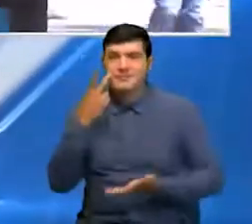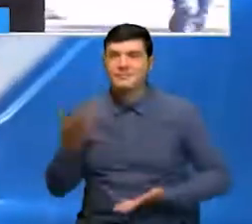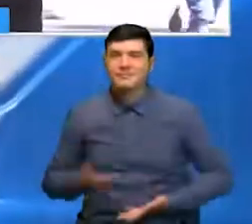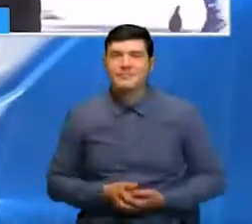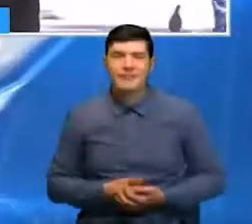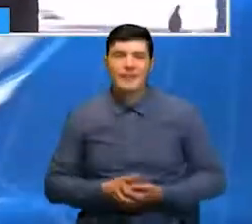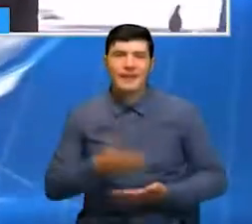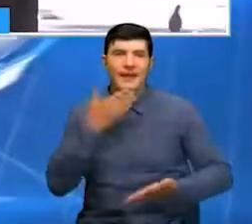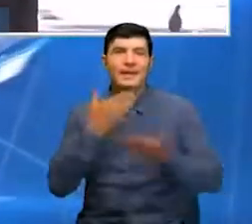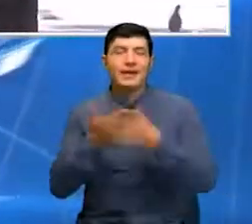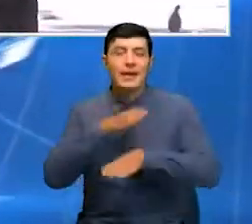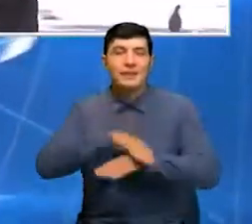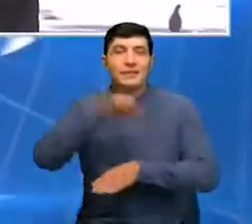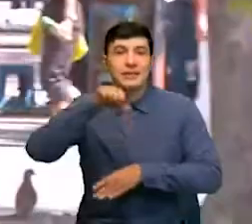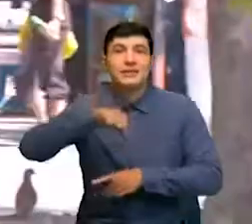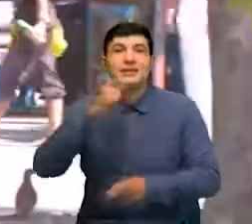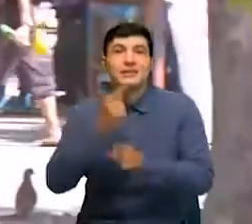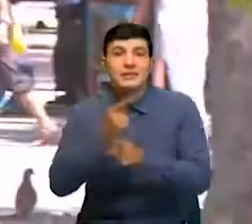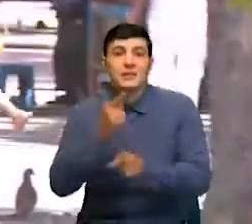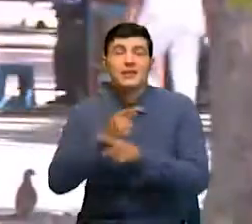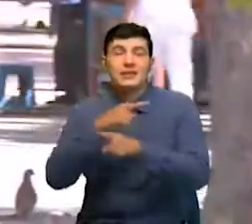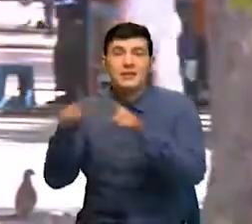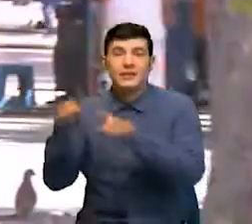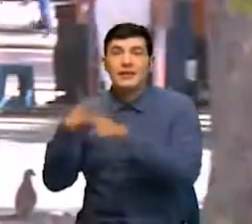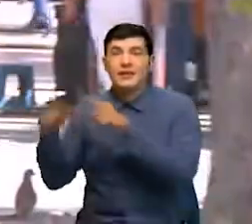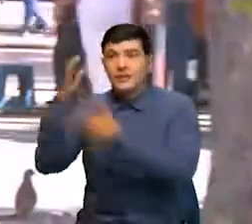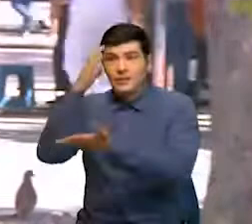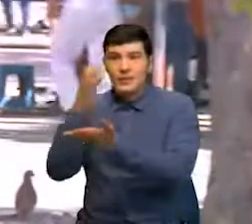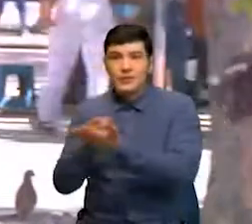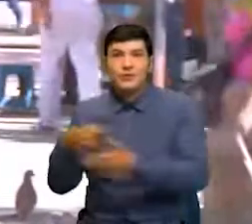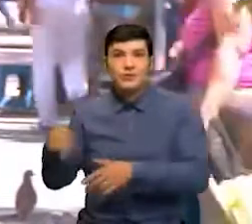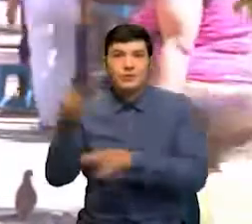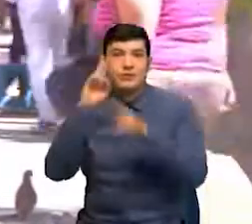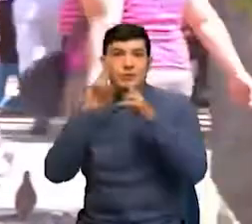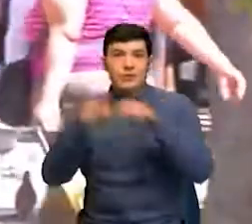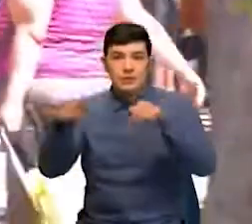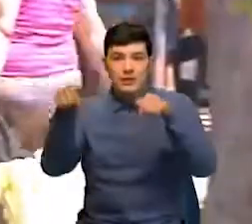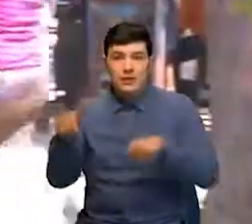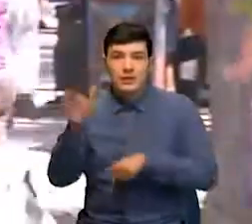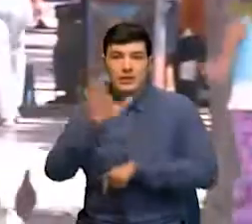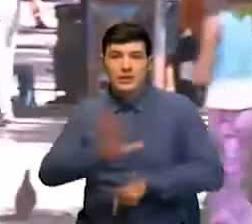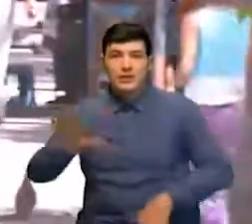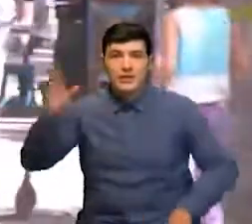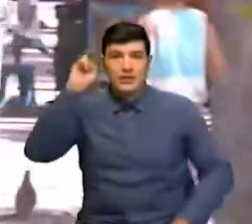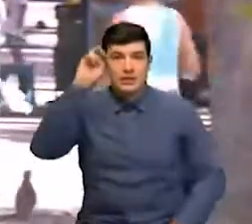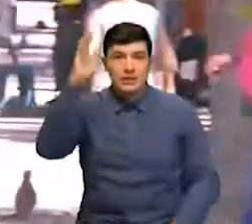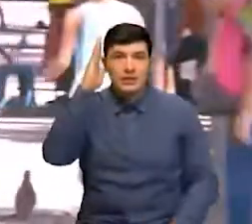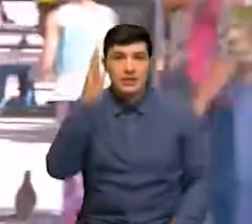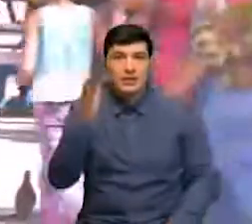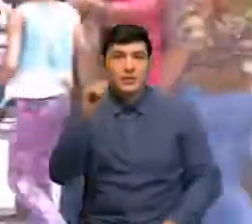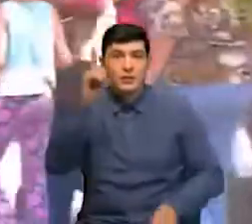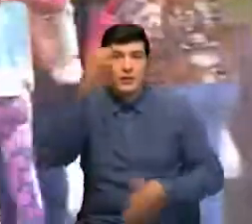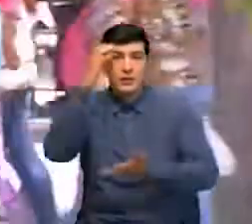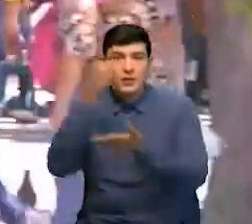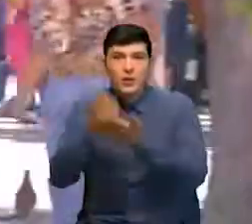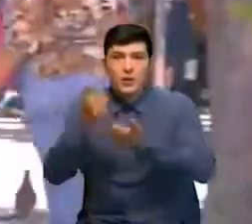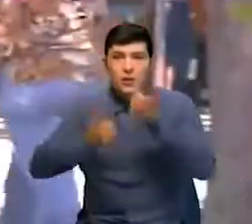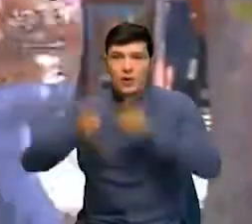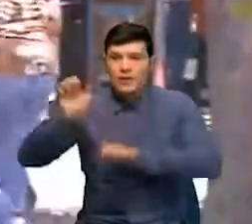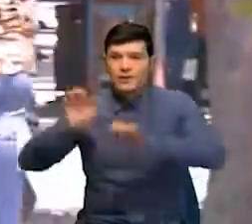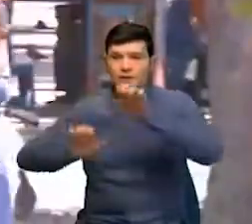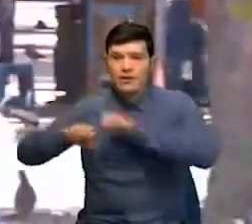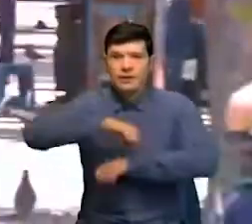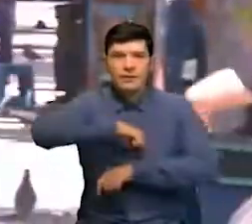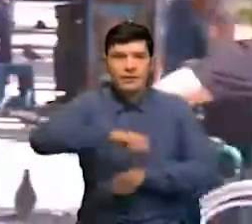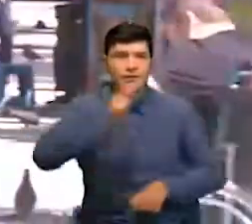buenas tardes pues diferentes cuestionamientos se dieron a conocer aquí en norte de santander uno de ellos defensores de derechos humanos